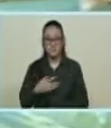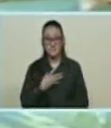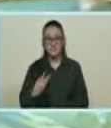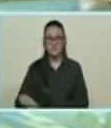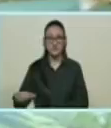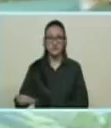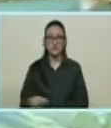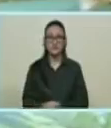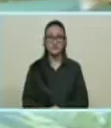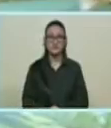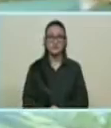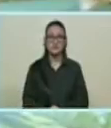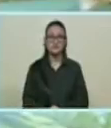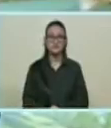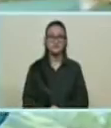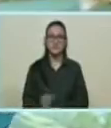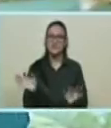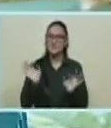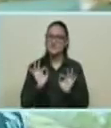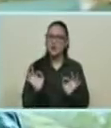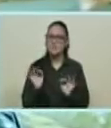Son corrientes mundiales